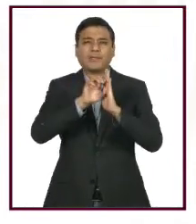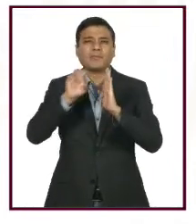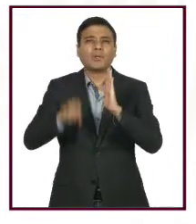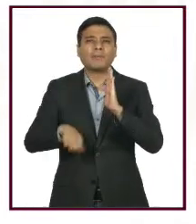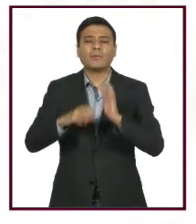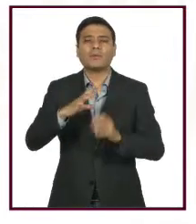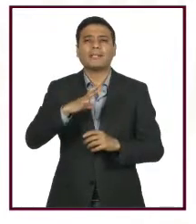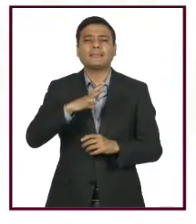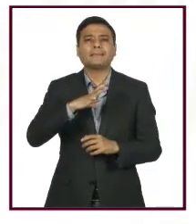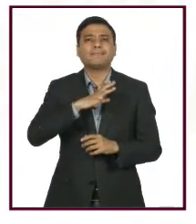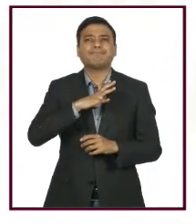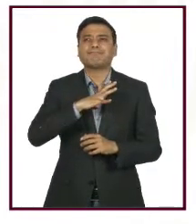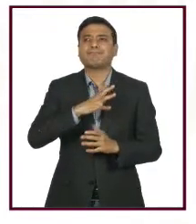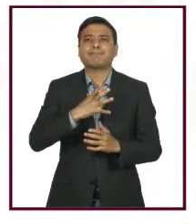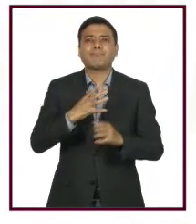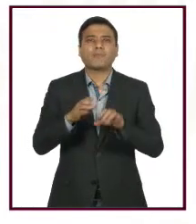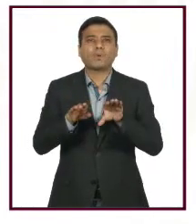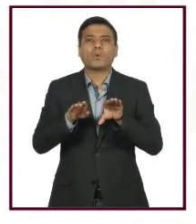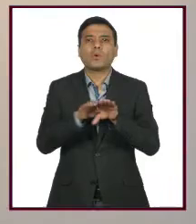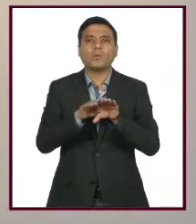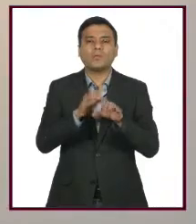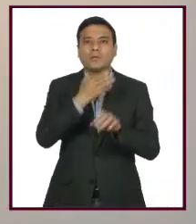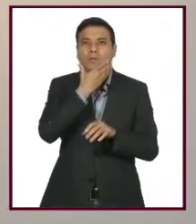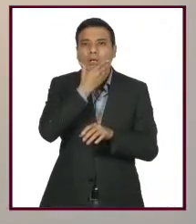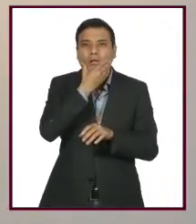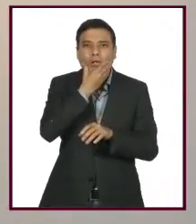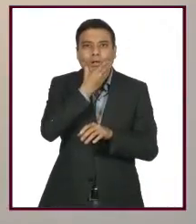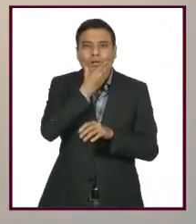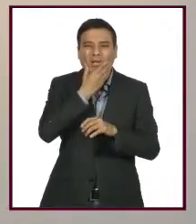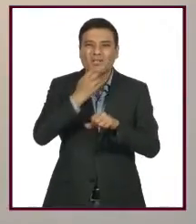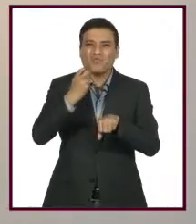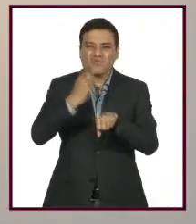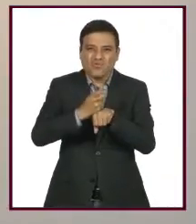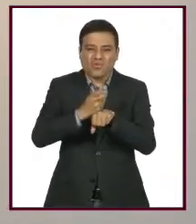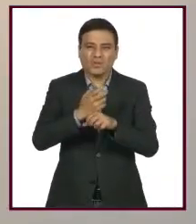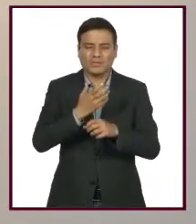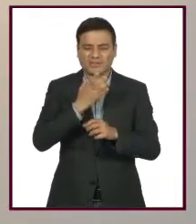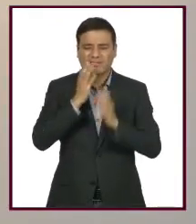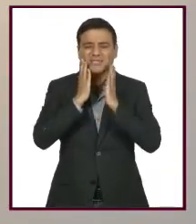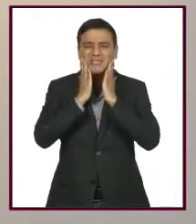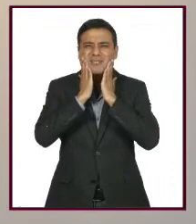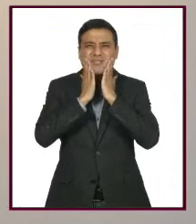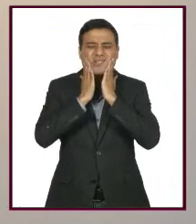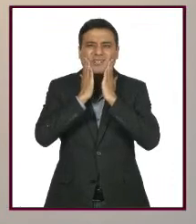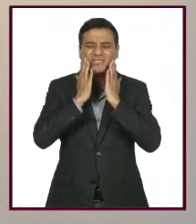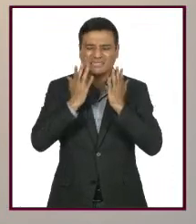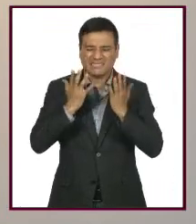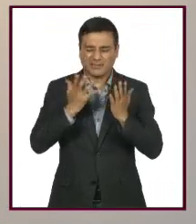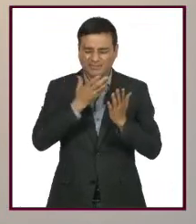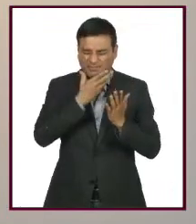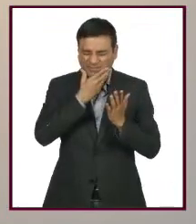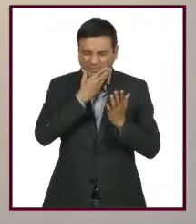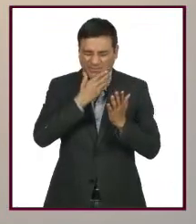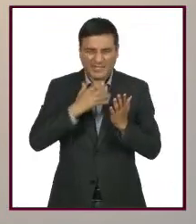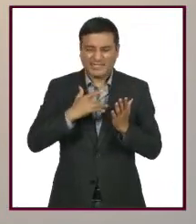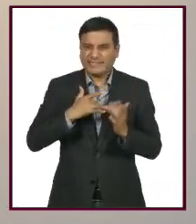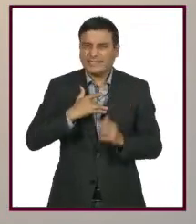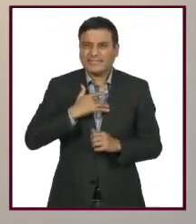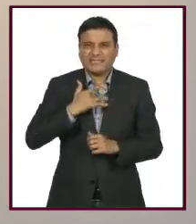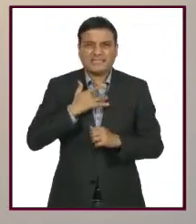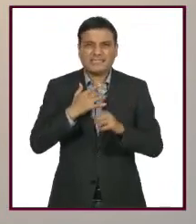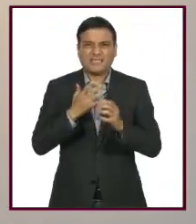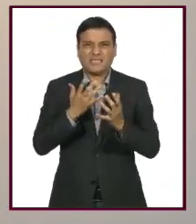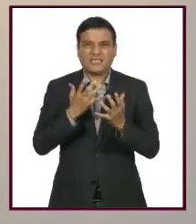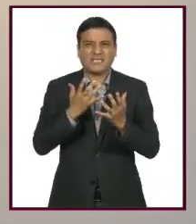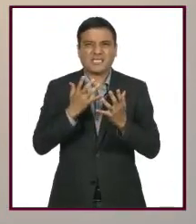como una rigidez mandibular, ¿no? Como sentir como si tuvieran un chicle, la mandíbula muy